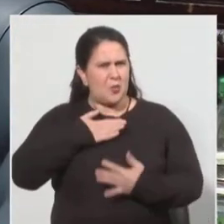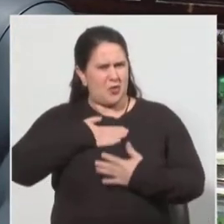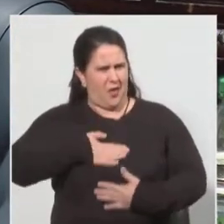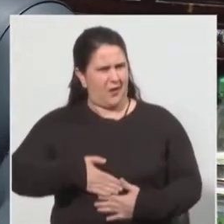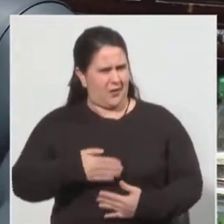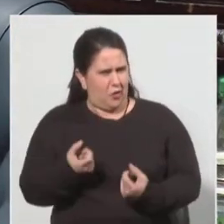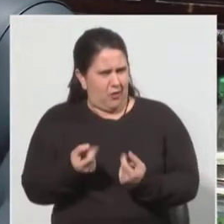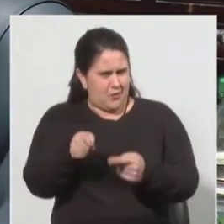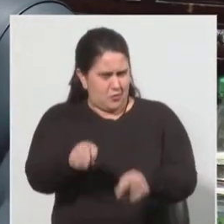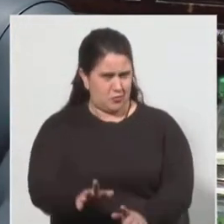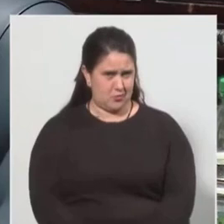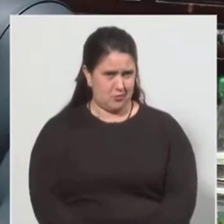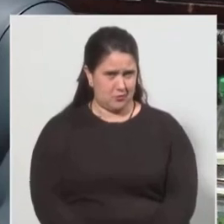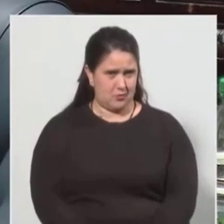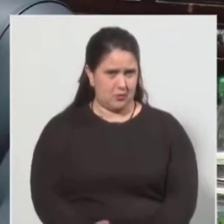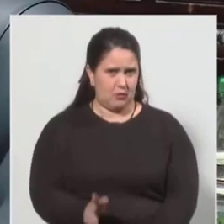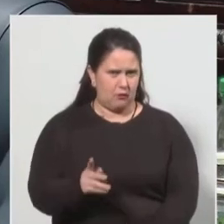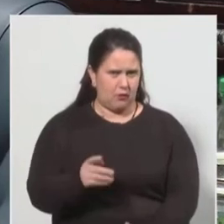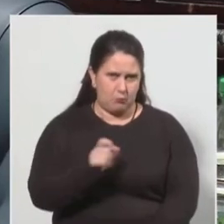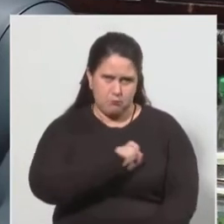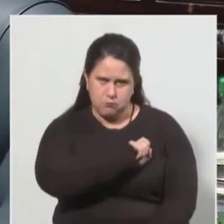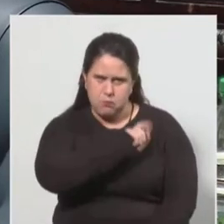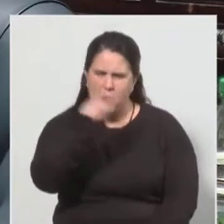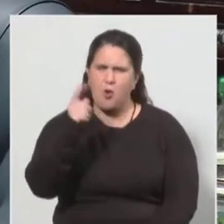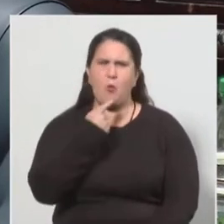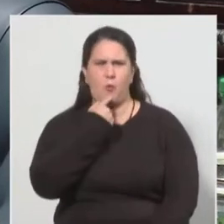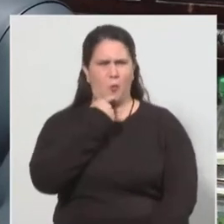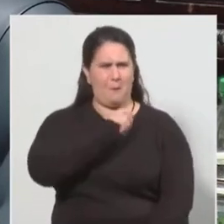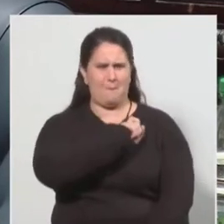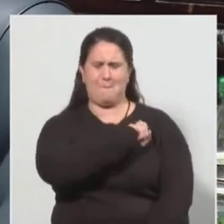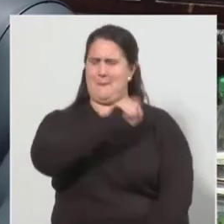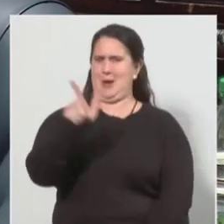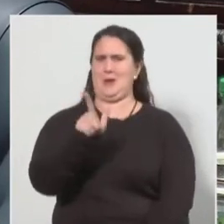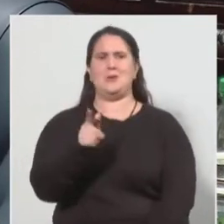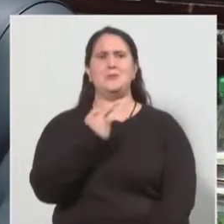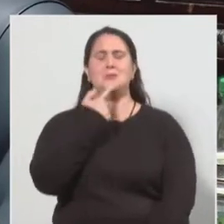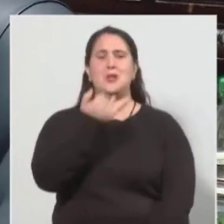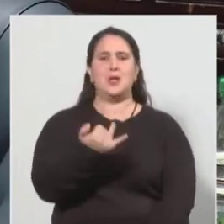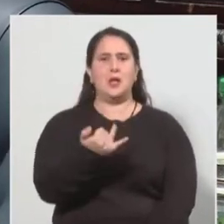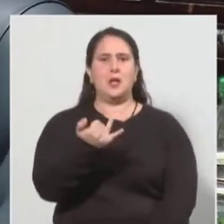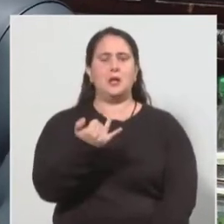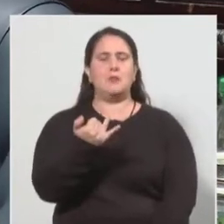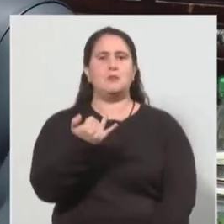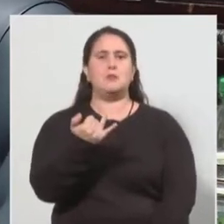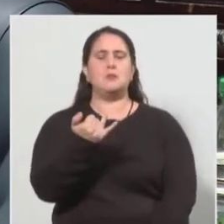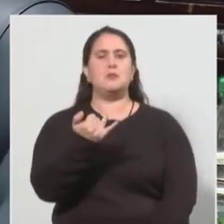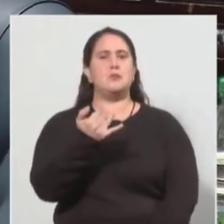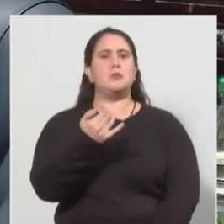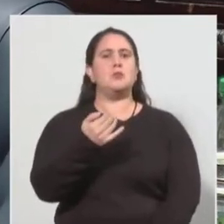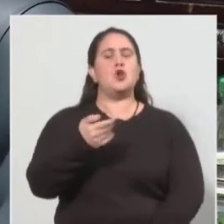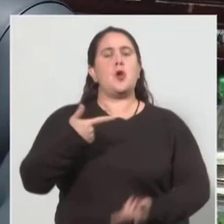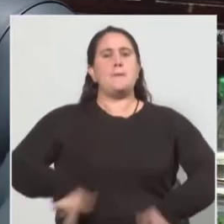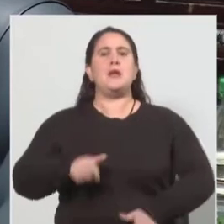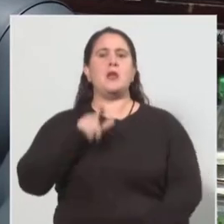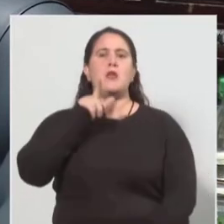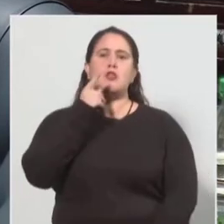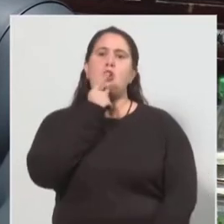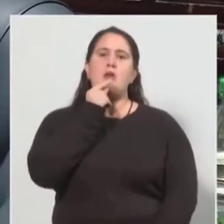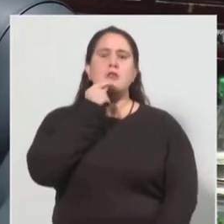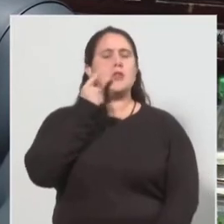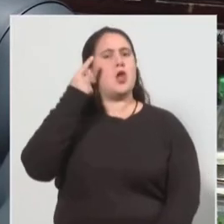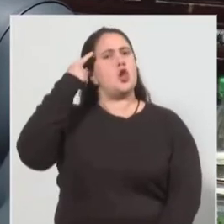tranquilidad? Más dudas quedan en el aire. Por ejemplo, ¿cómo cree el ministro del Interior